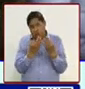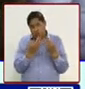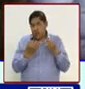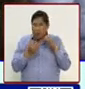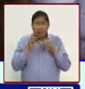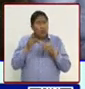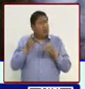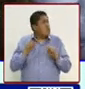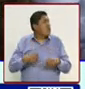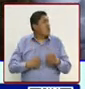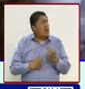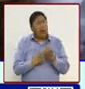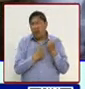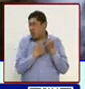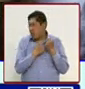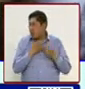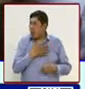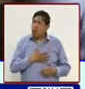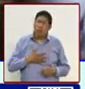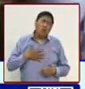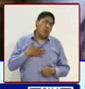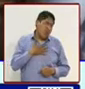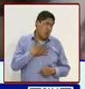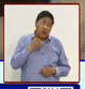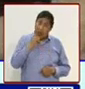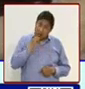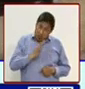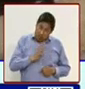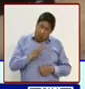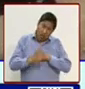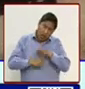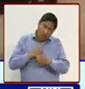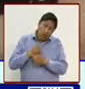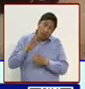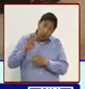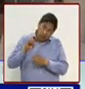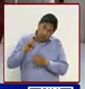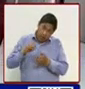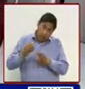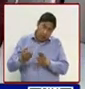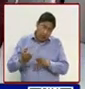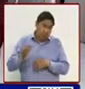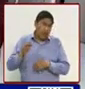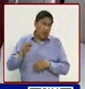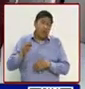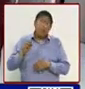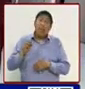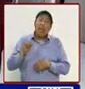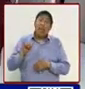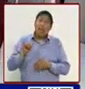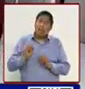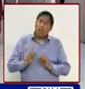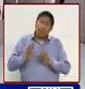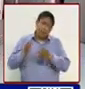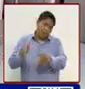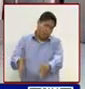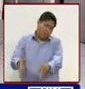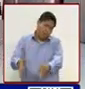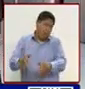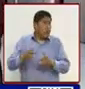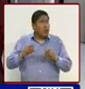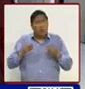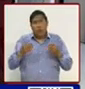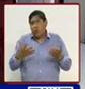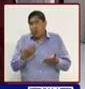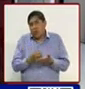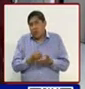usted puede colaborar por favor a que la señora de 40 años, estoy hablando de la señora Meilín Plata, pueda ser enterrada, porque no hay recursos económicos